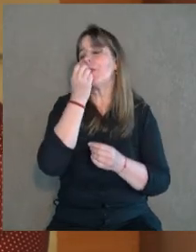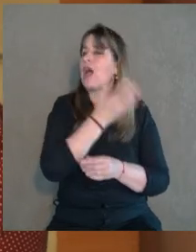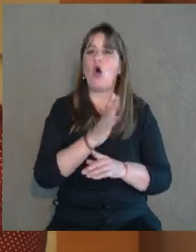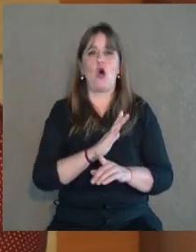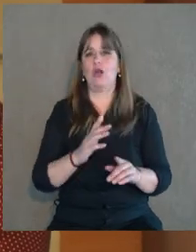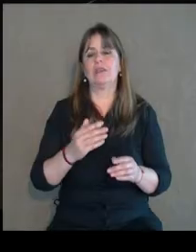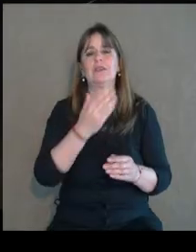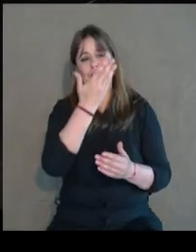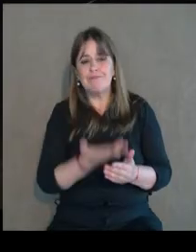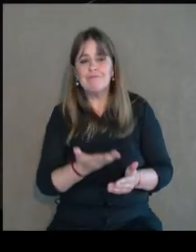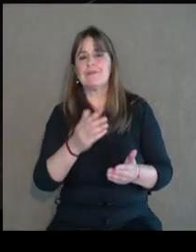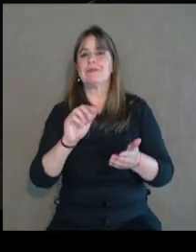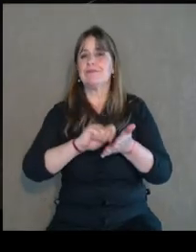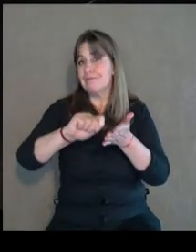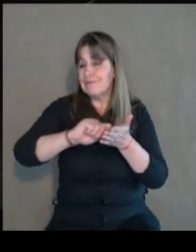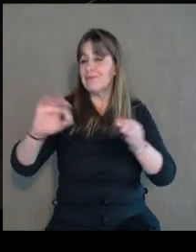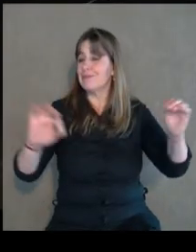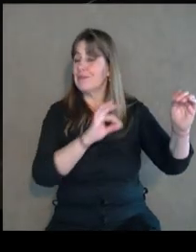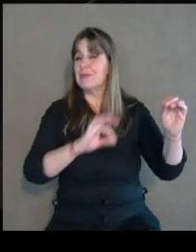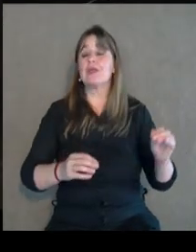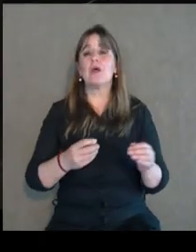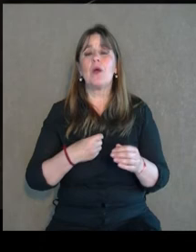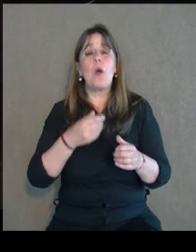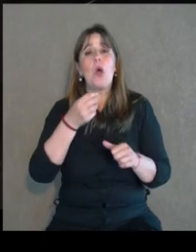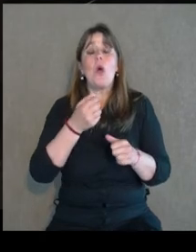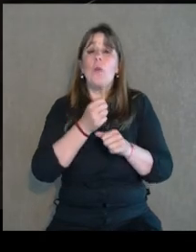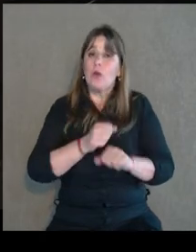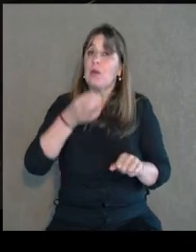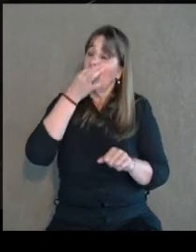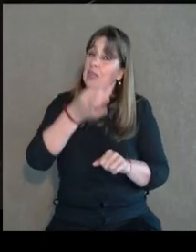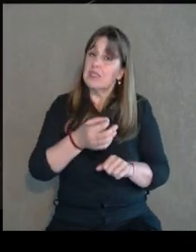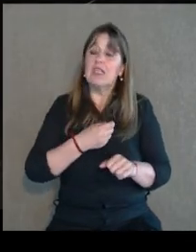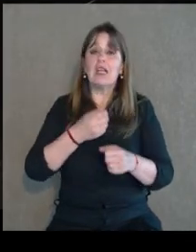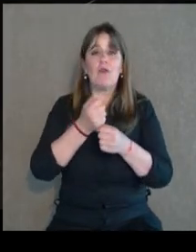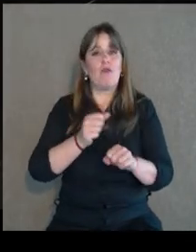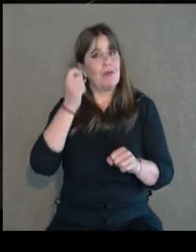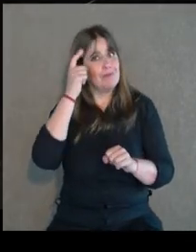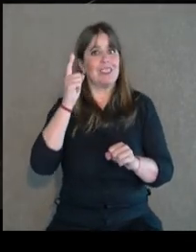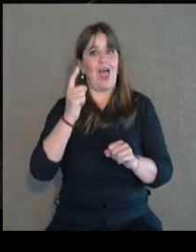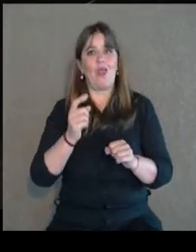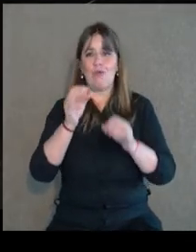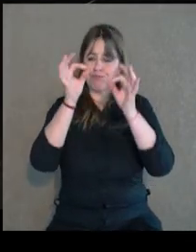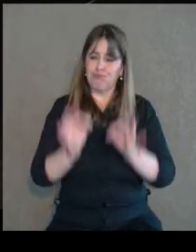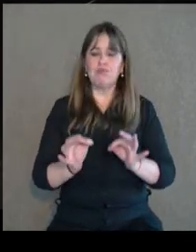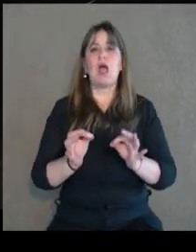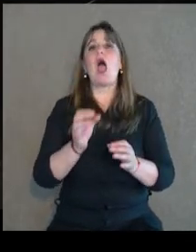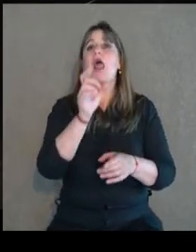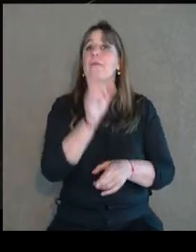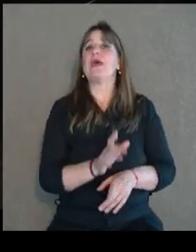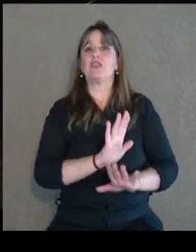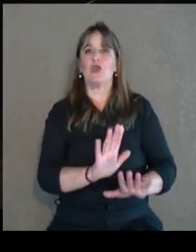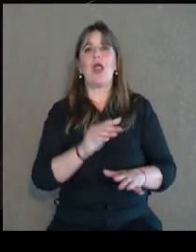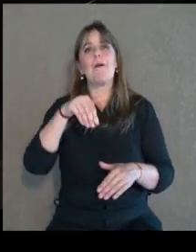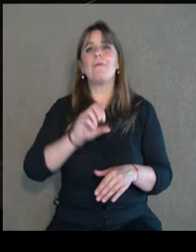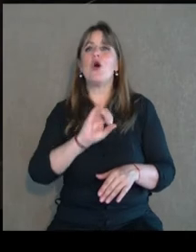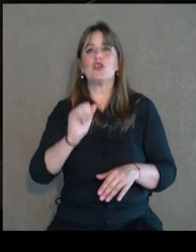nuestra profesión podríamos decir entonces que el concierto fue creado como a la medida de mozart y exactamente por el mismo para